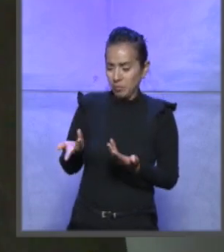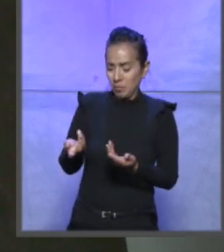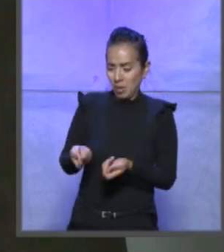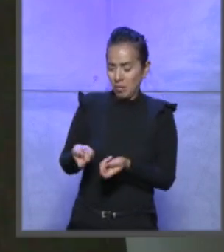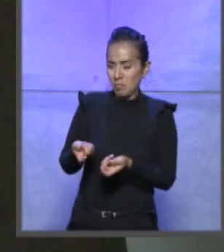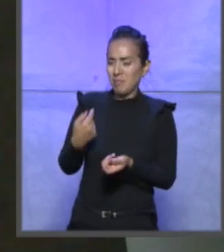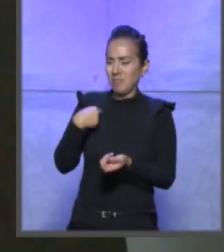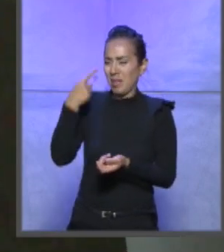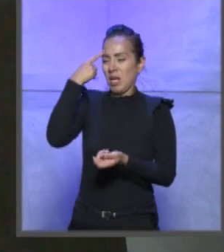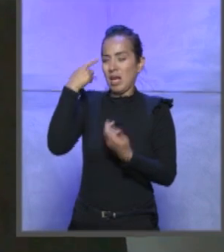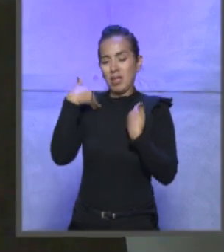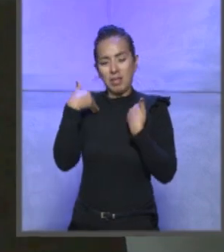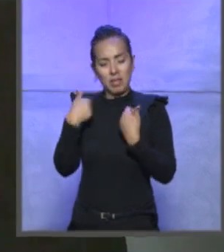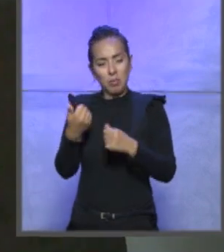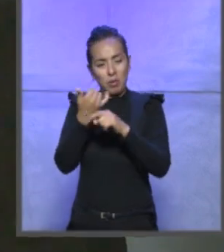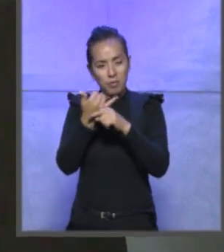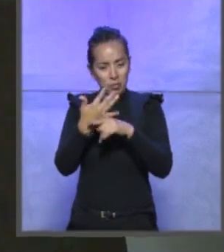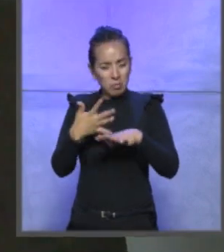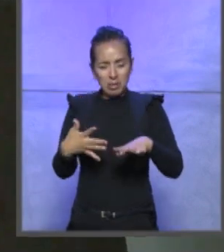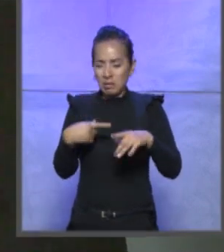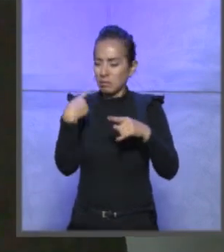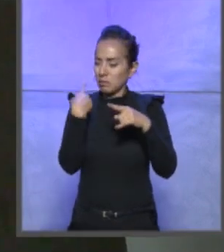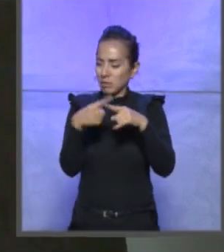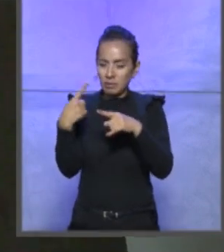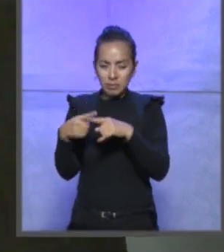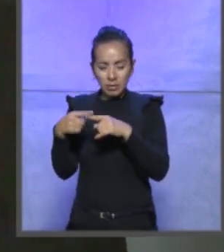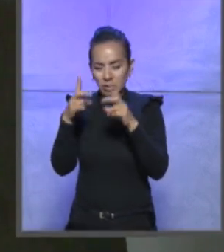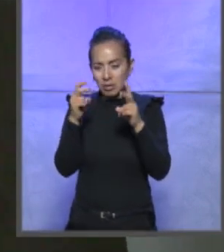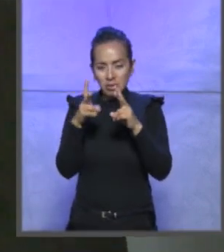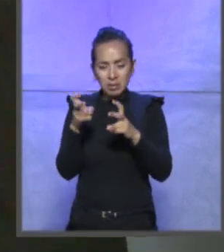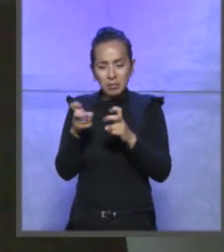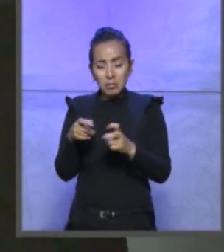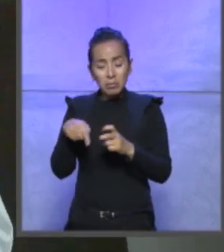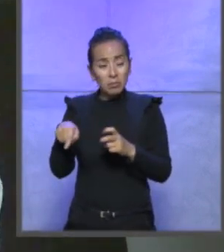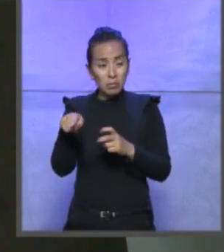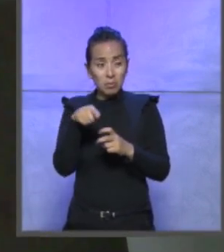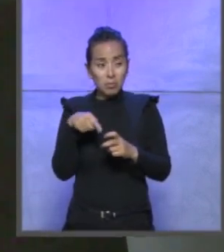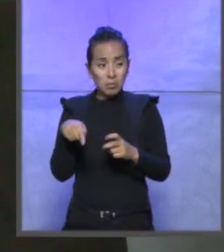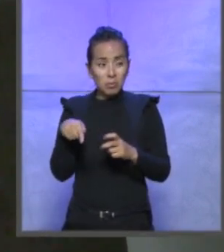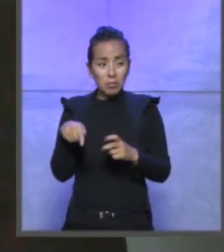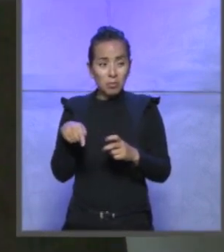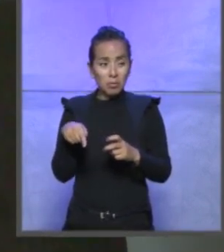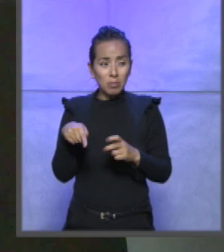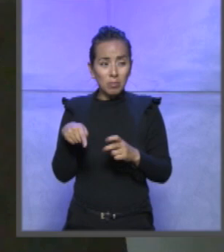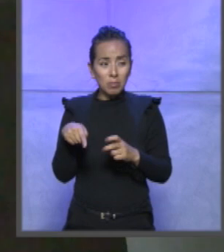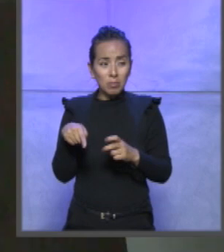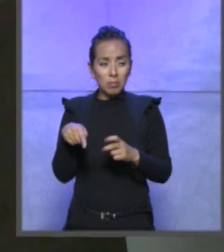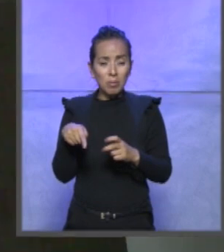o podemos llenarnos de muchas cosas. La pregunta es, ¿de qué nos están llenando